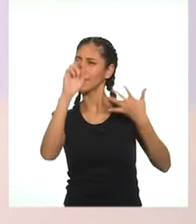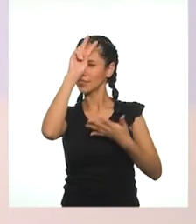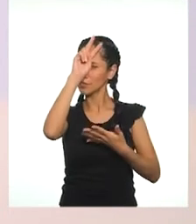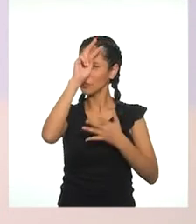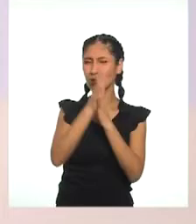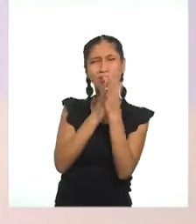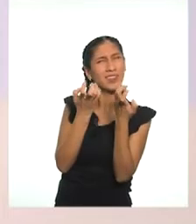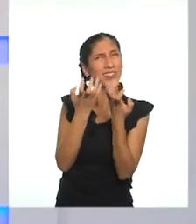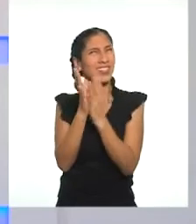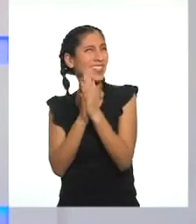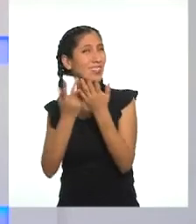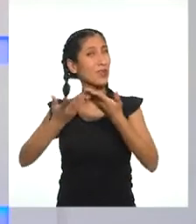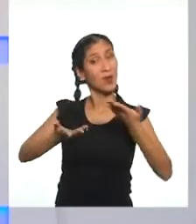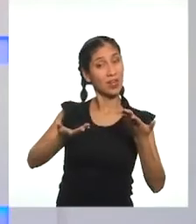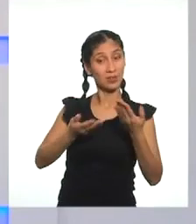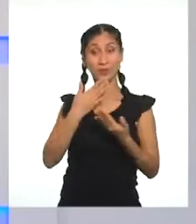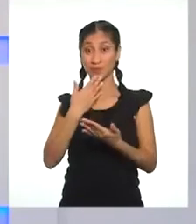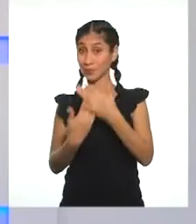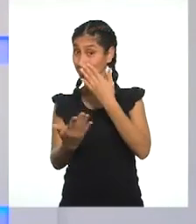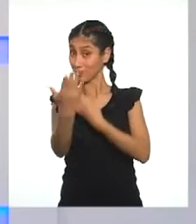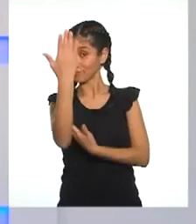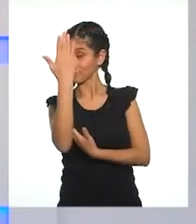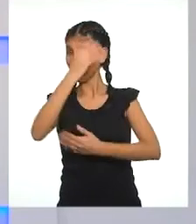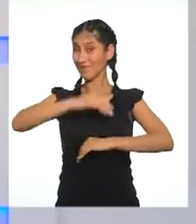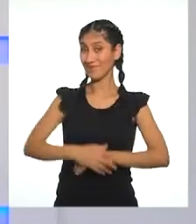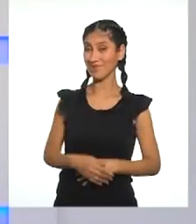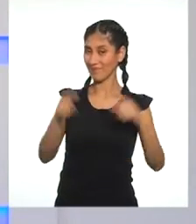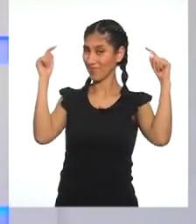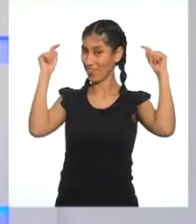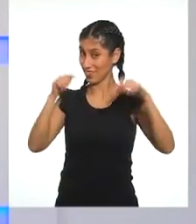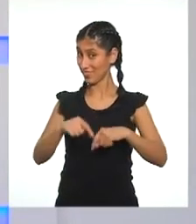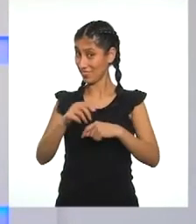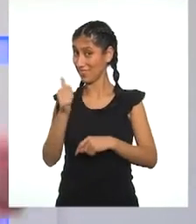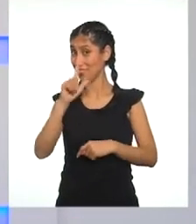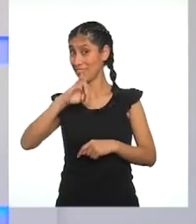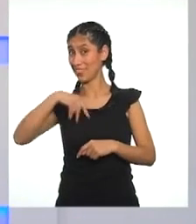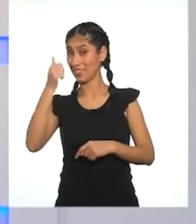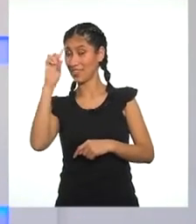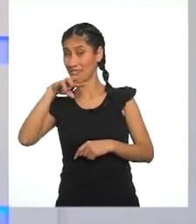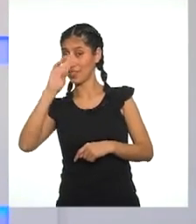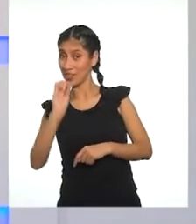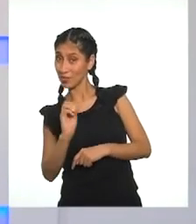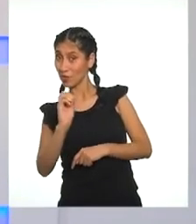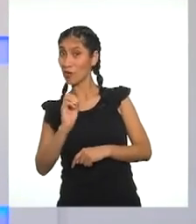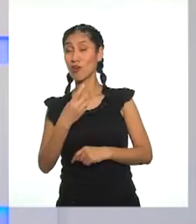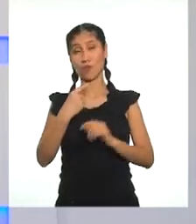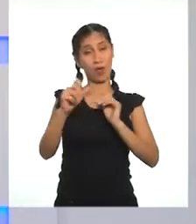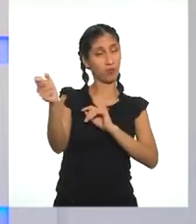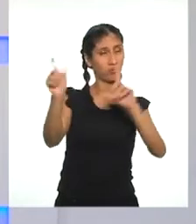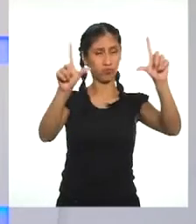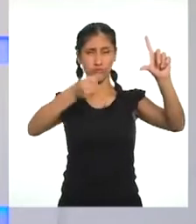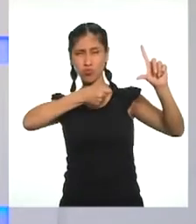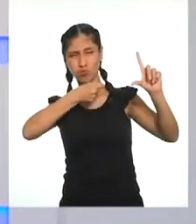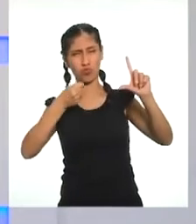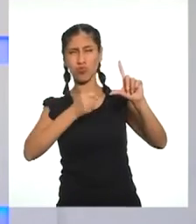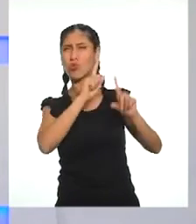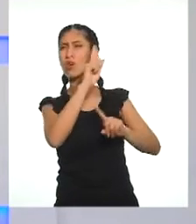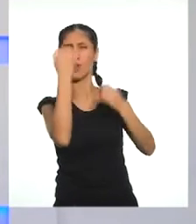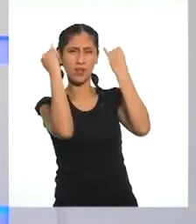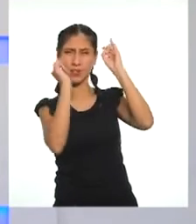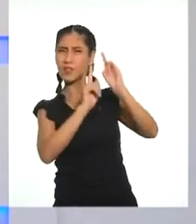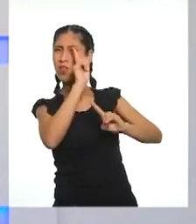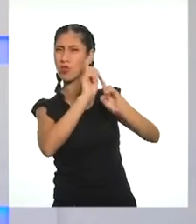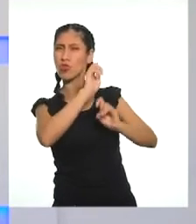que anhelas? Buenos días, chicas y chicos. Aquí Alejandro reporta con las ideas de algunas de nuestras amigas y amigos de primero